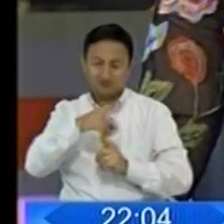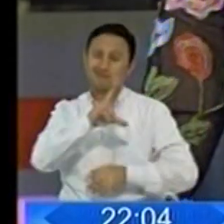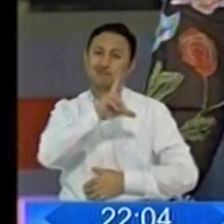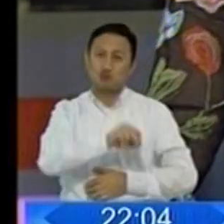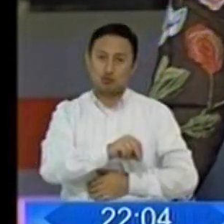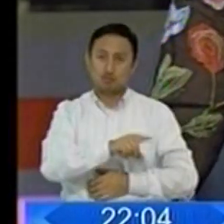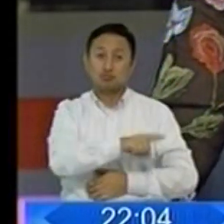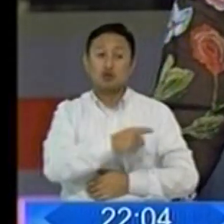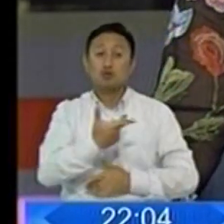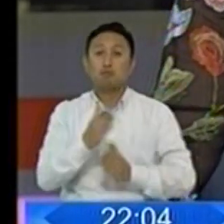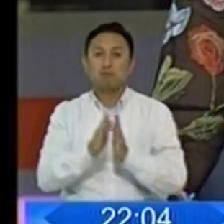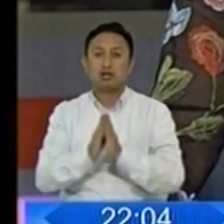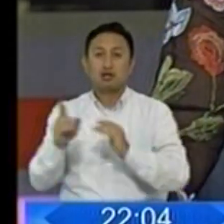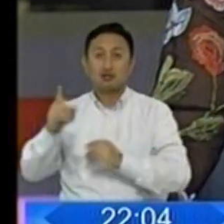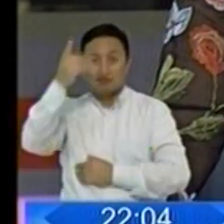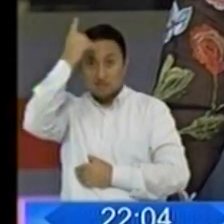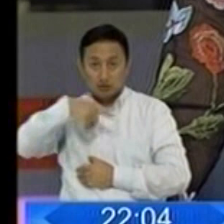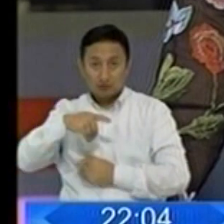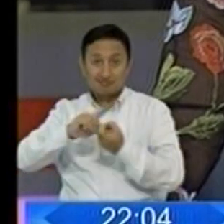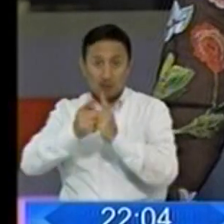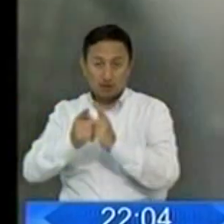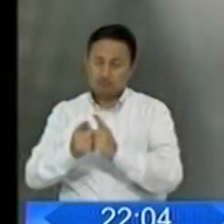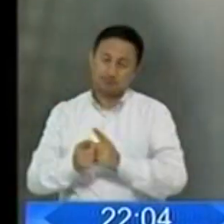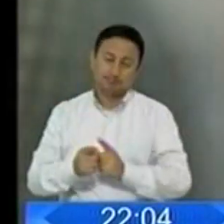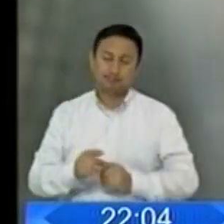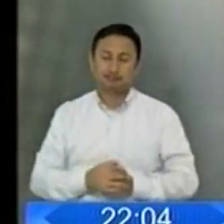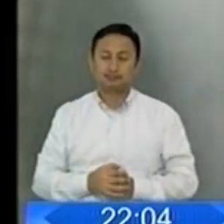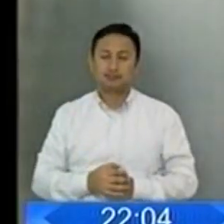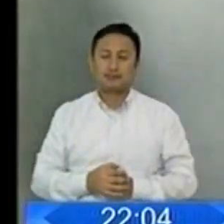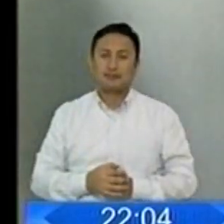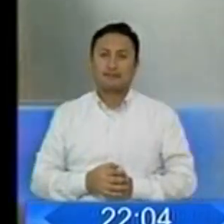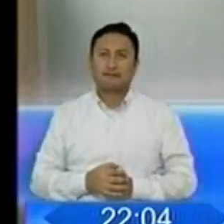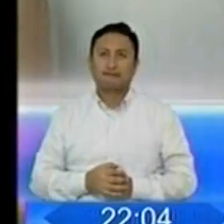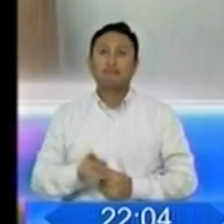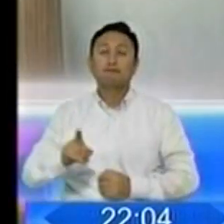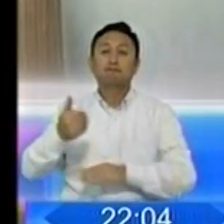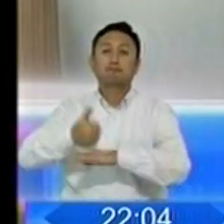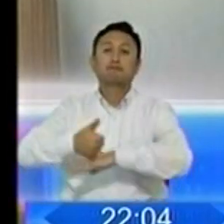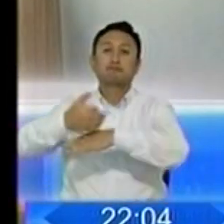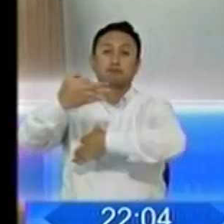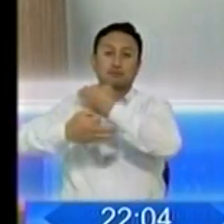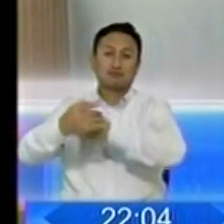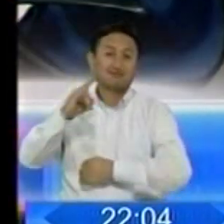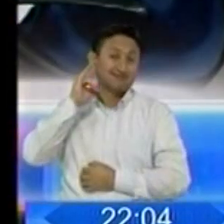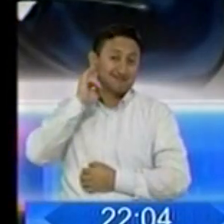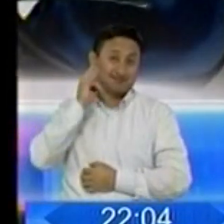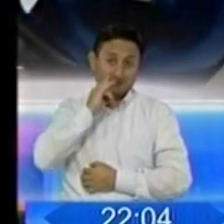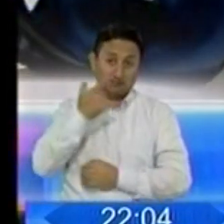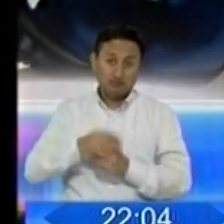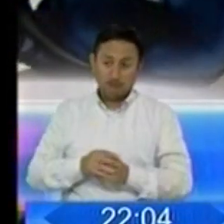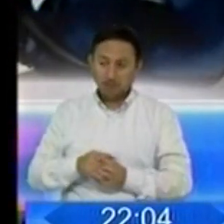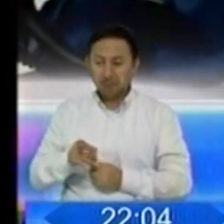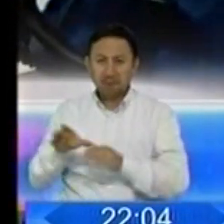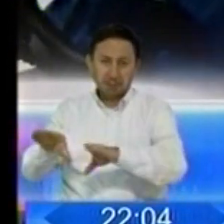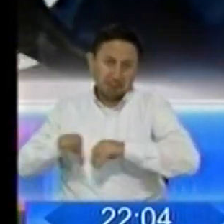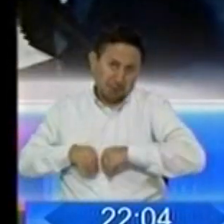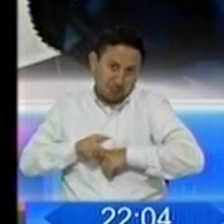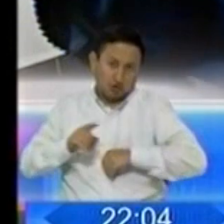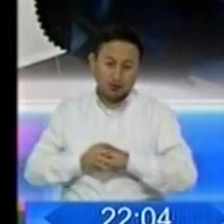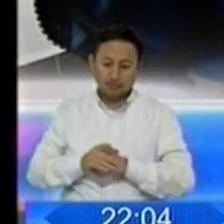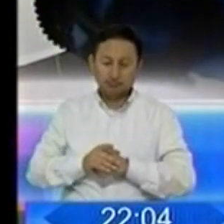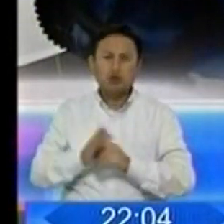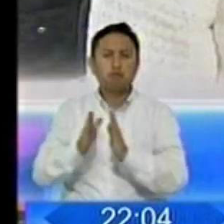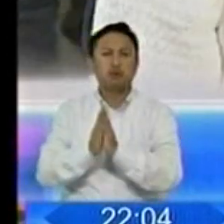pretendía dejar sin efecto la resolución. Un juzgado de la niñez abocó conocimiento de la acción de protección